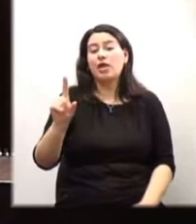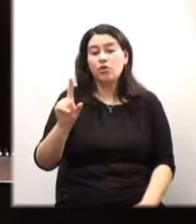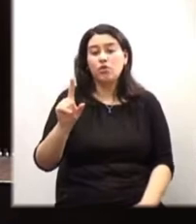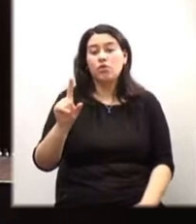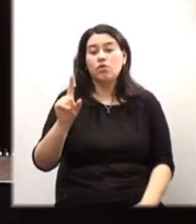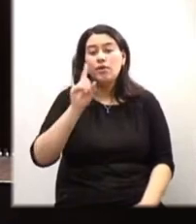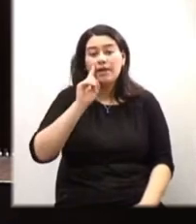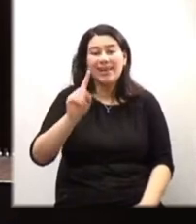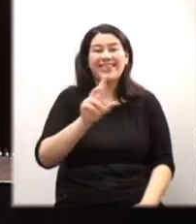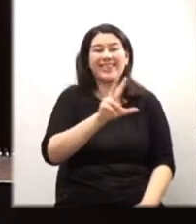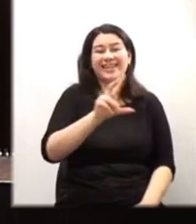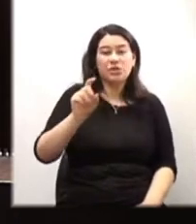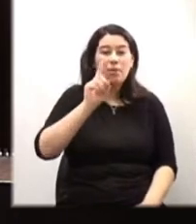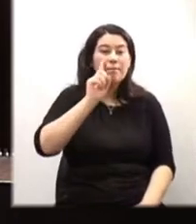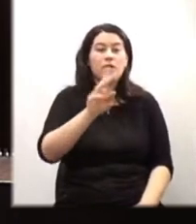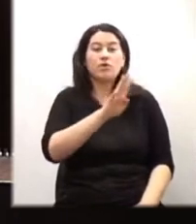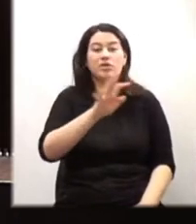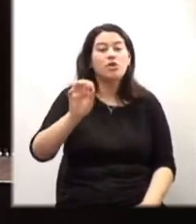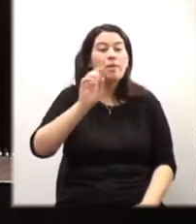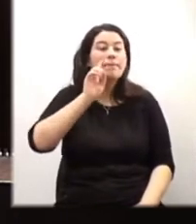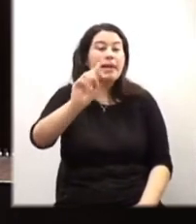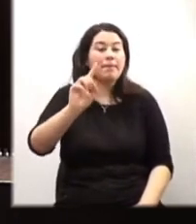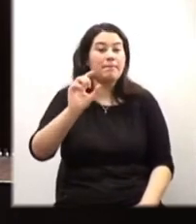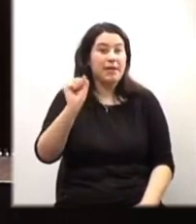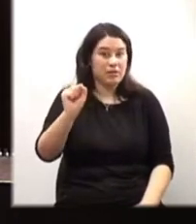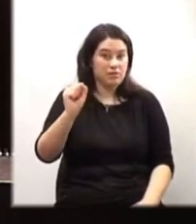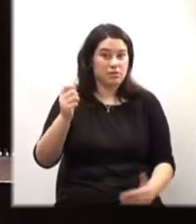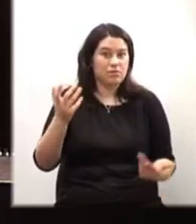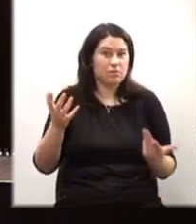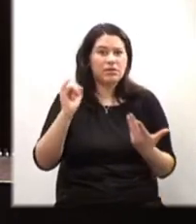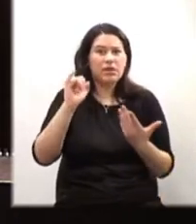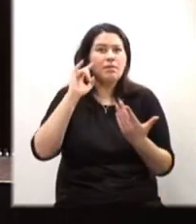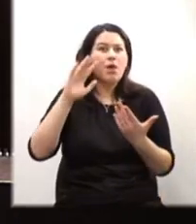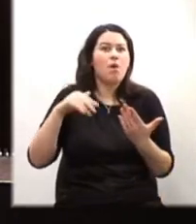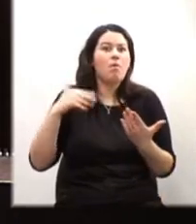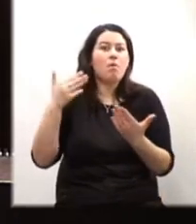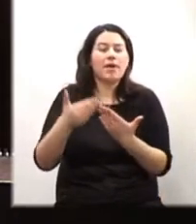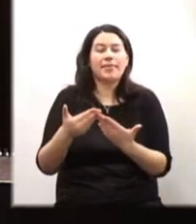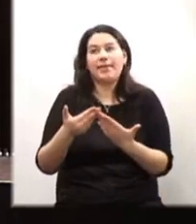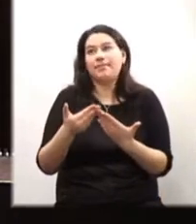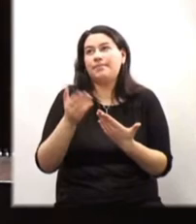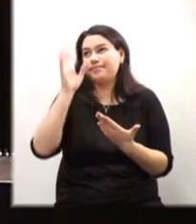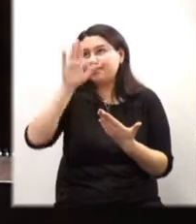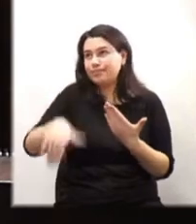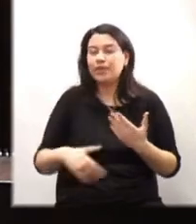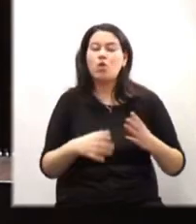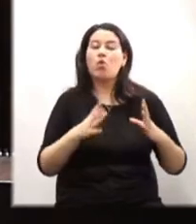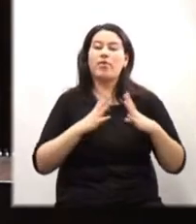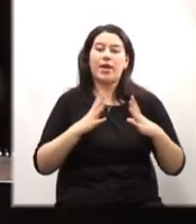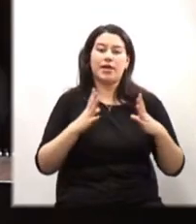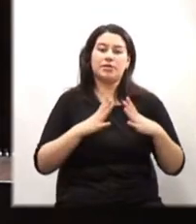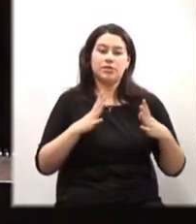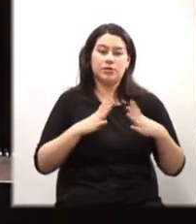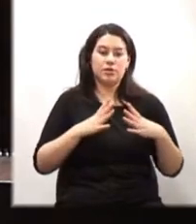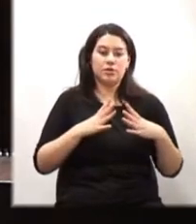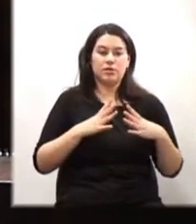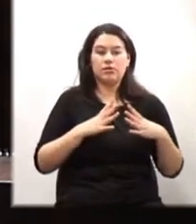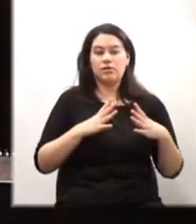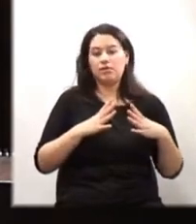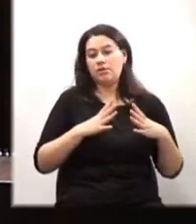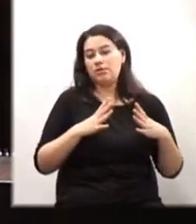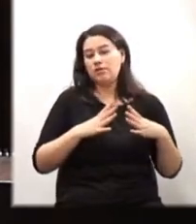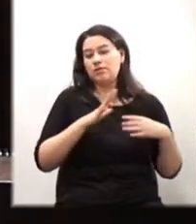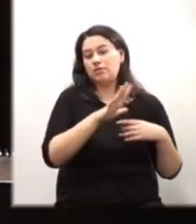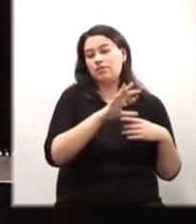aplica a la de 300.000 o a la de 400.000 pesos. Entonces, si la propuesta fuera las jubilaciones, no sé, entre 51.000 pesos y